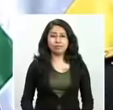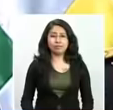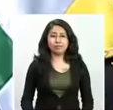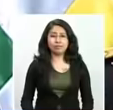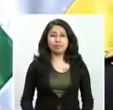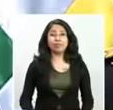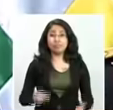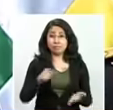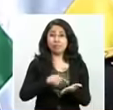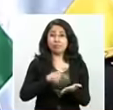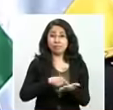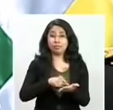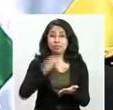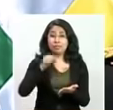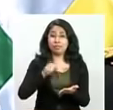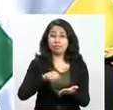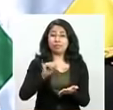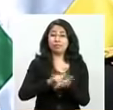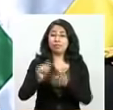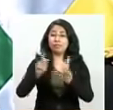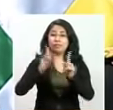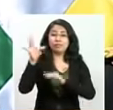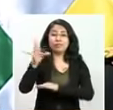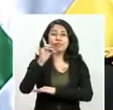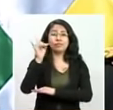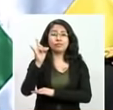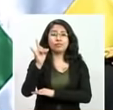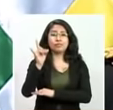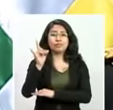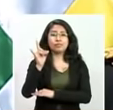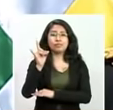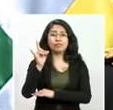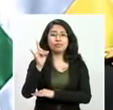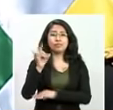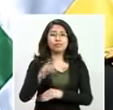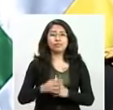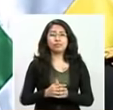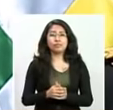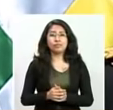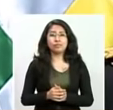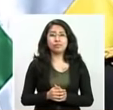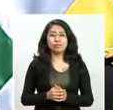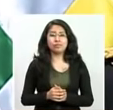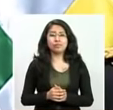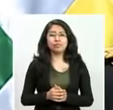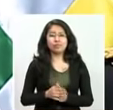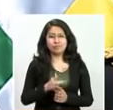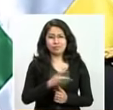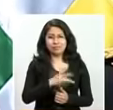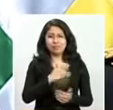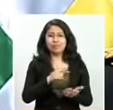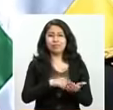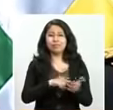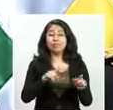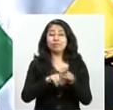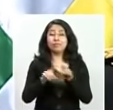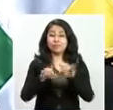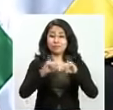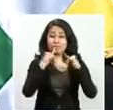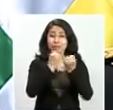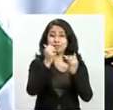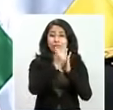Es una deuda que el pueblo boliviano, los litigantes, lo sienten, y nuestra Procuraduría, en este